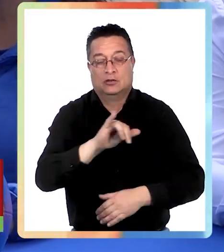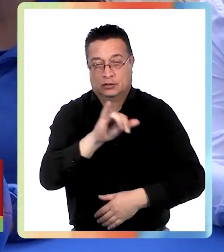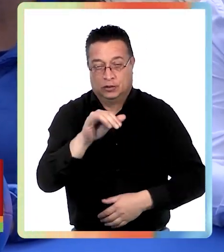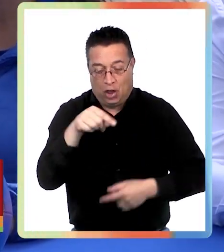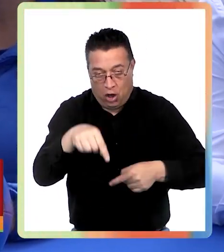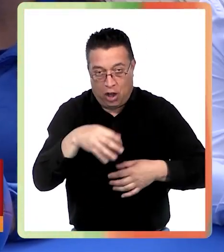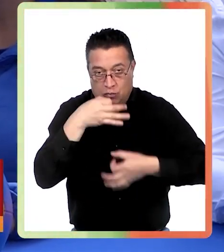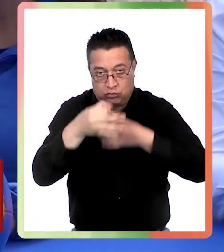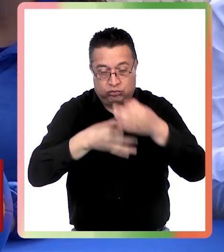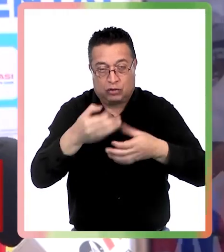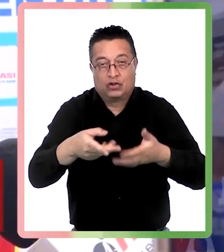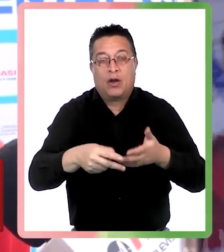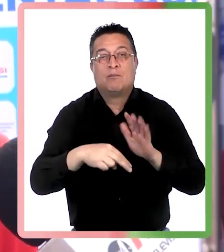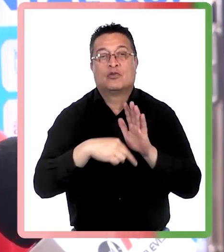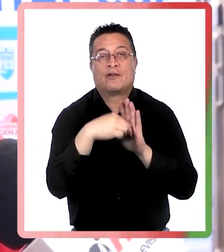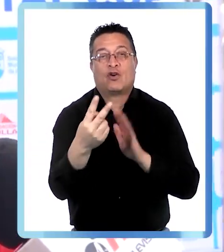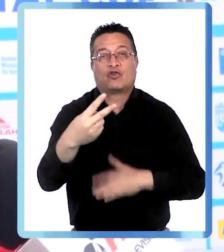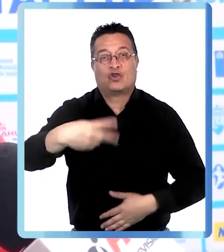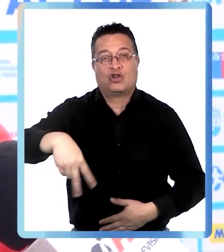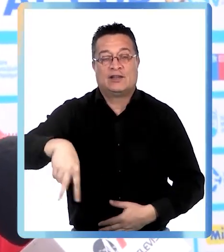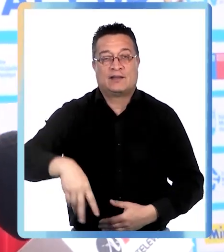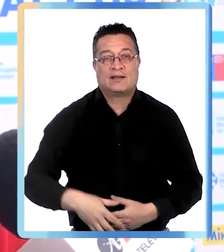estoy más en portavoz